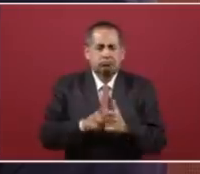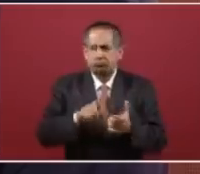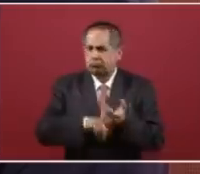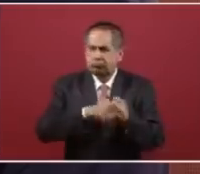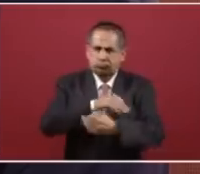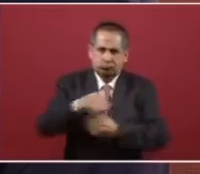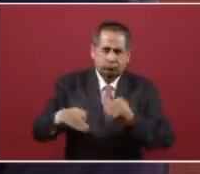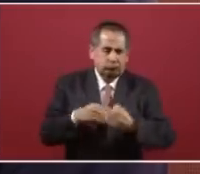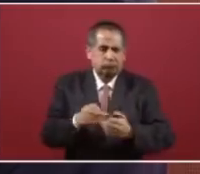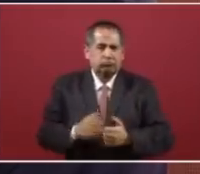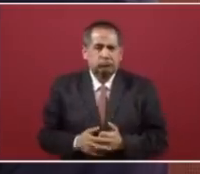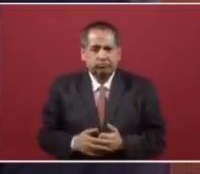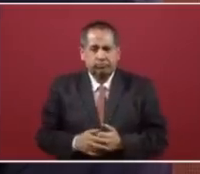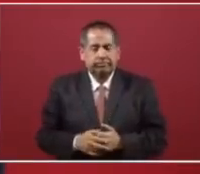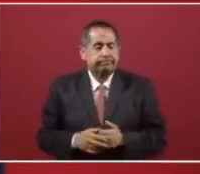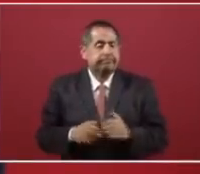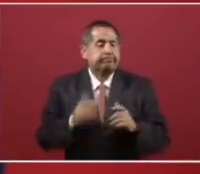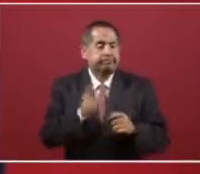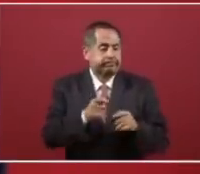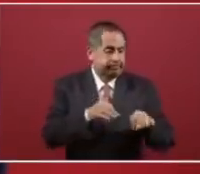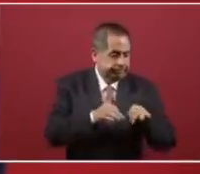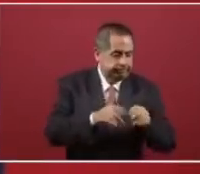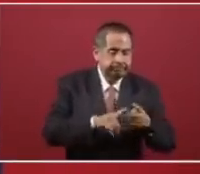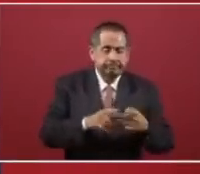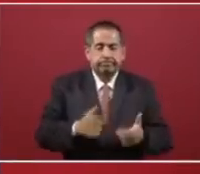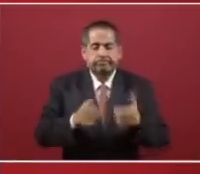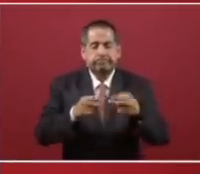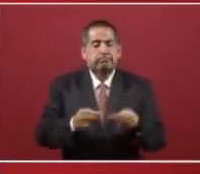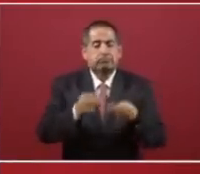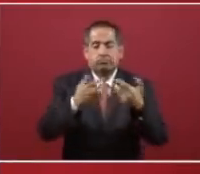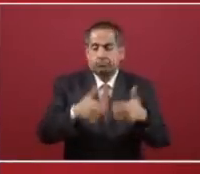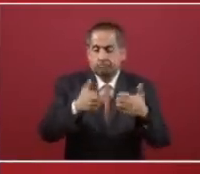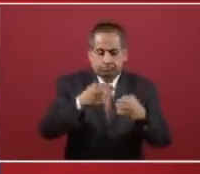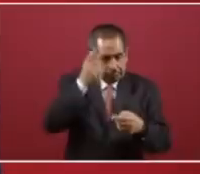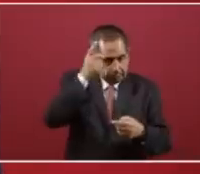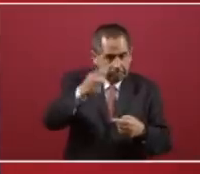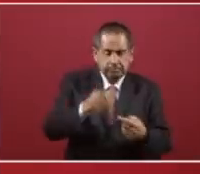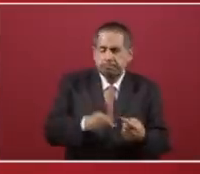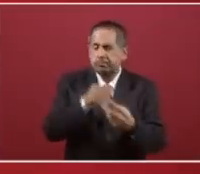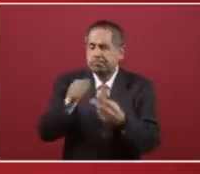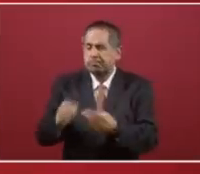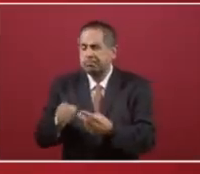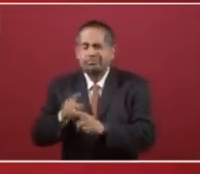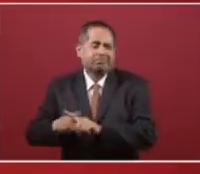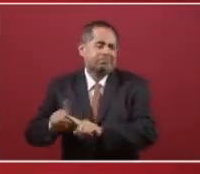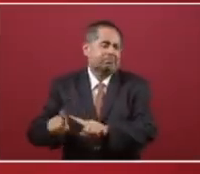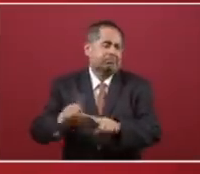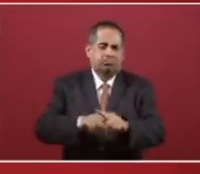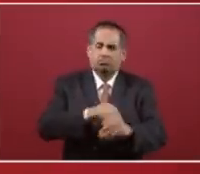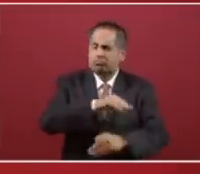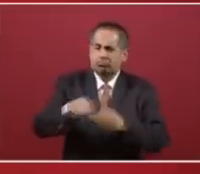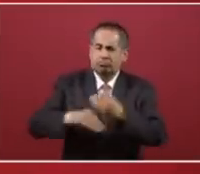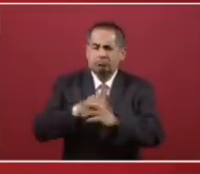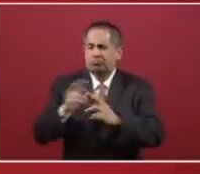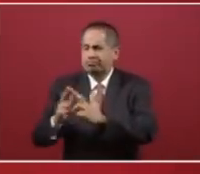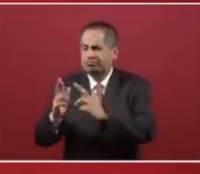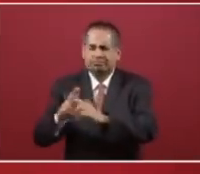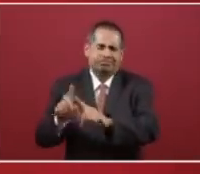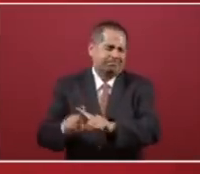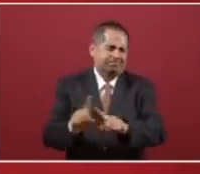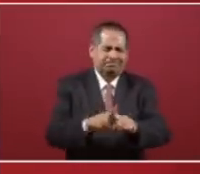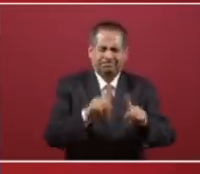representa a trabajadores representa empresarios a todos los ciudadanos de todas las creencias